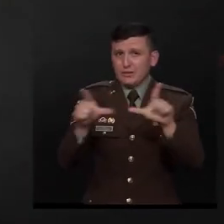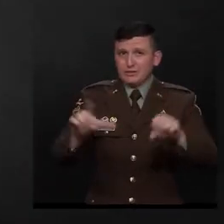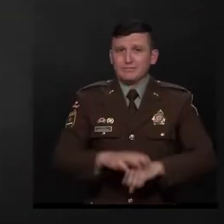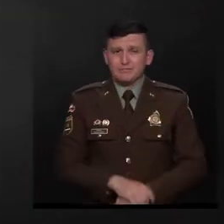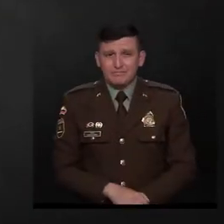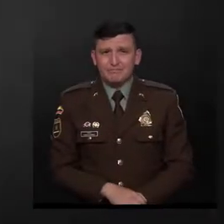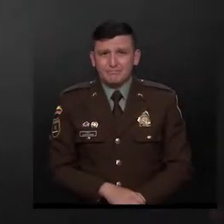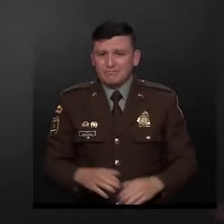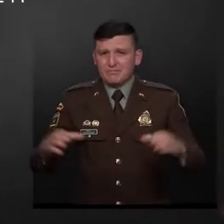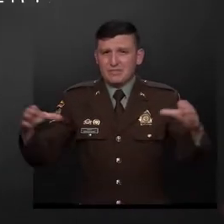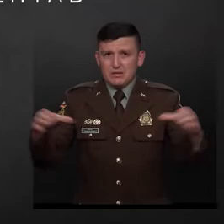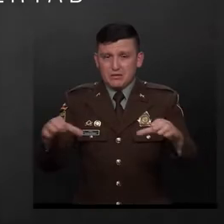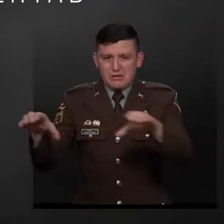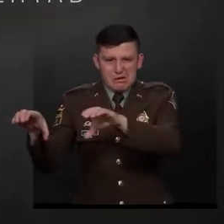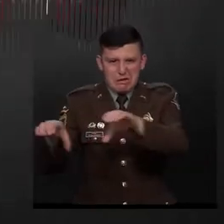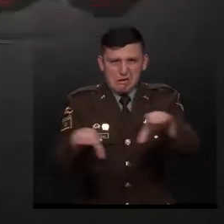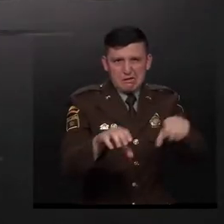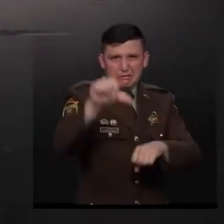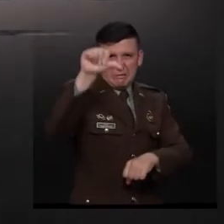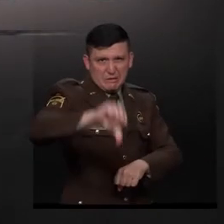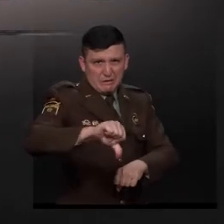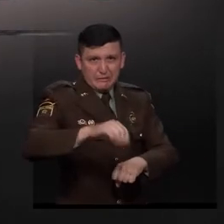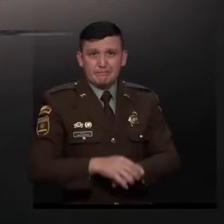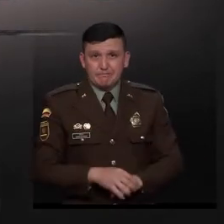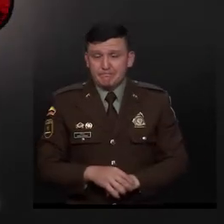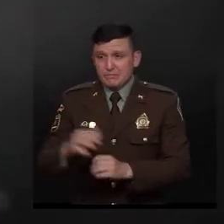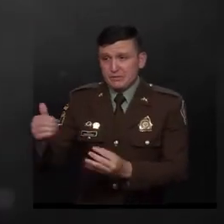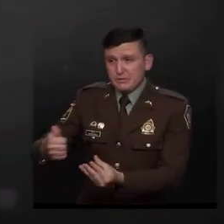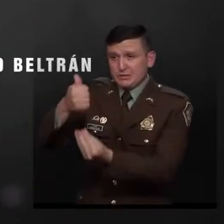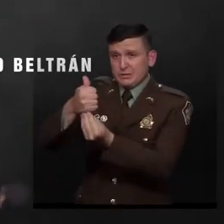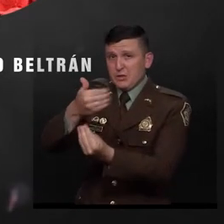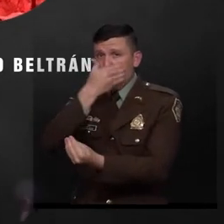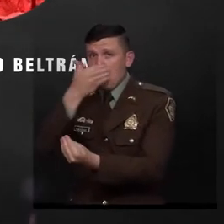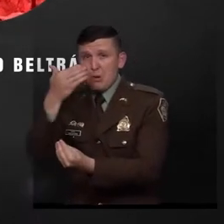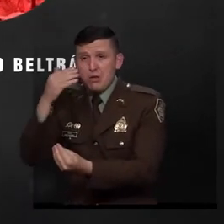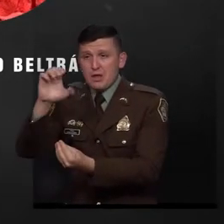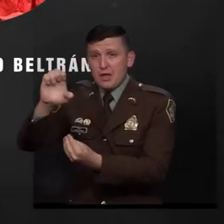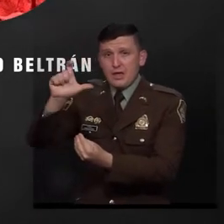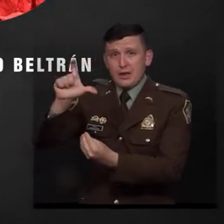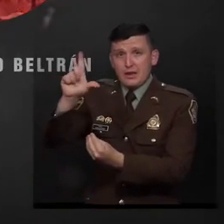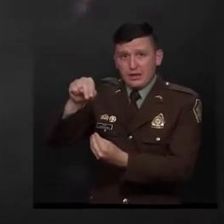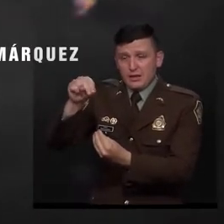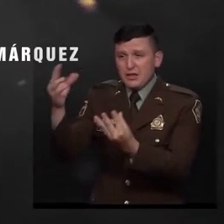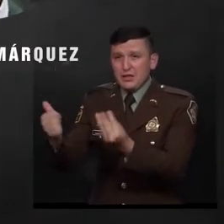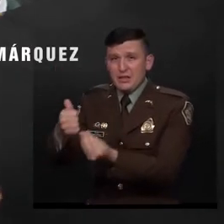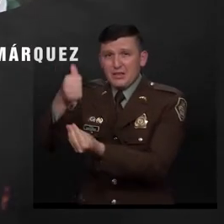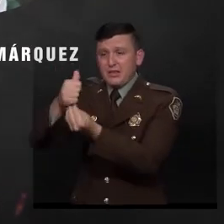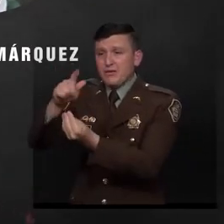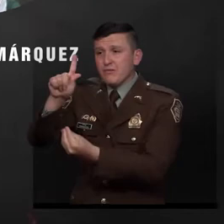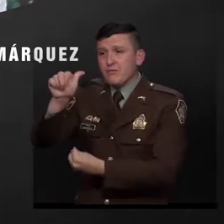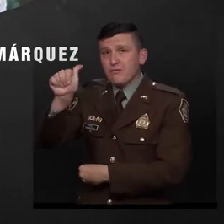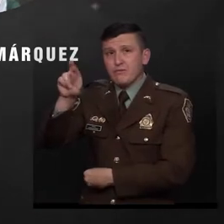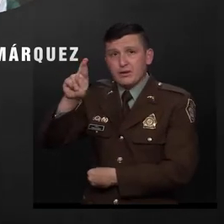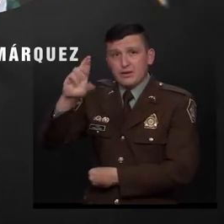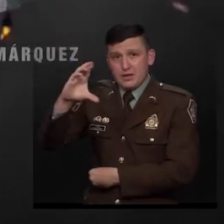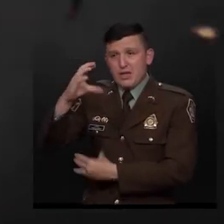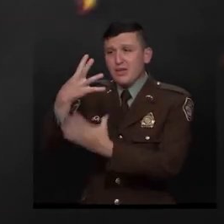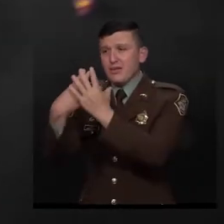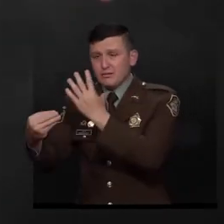democracia y nuestra libertad. Símbolos del mal, cabecillas del ELN y disidencias de las